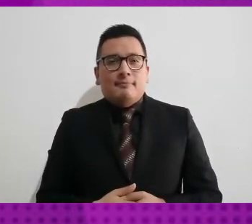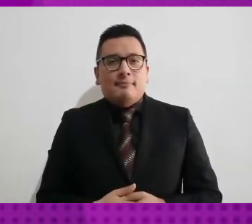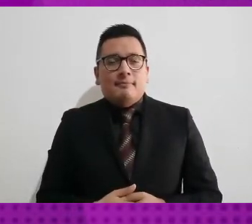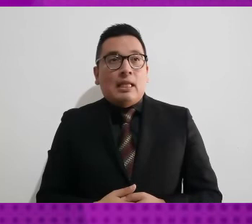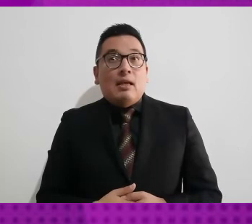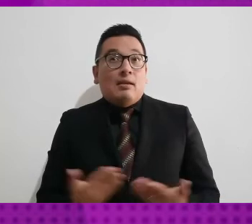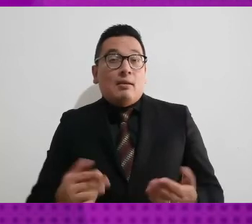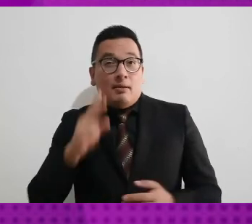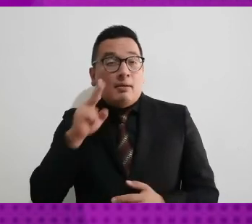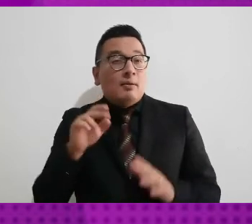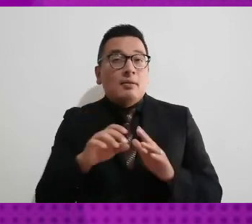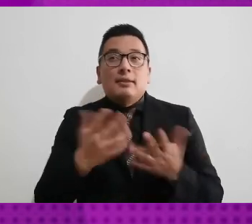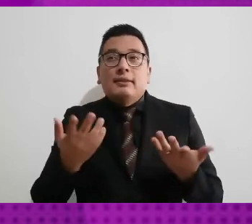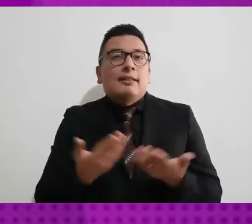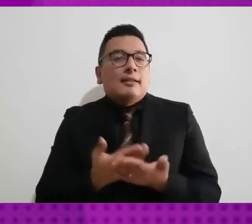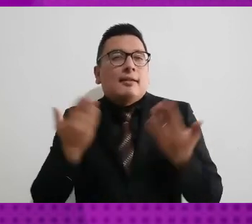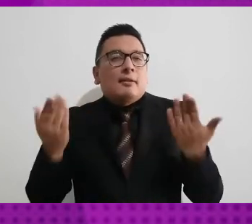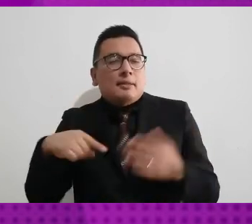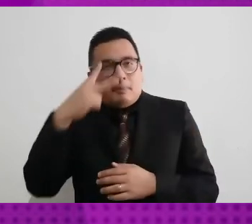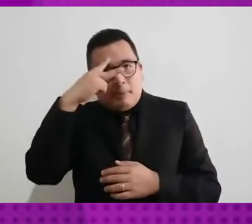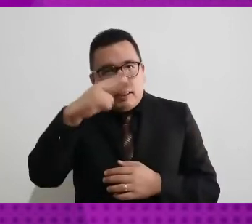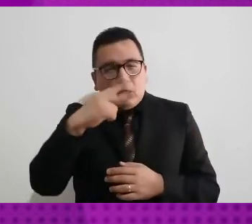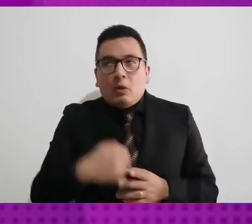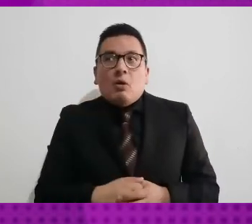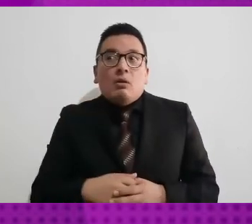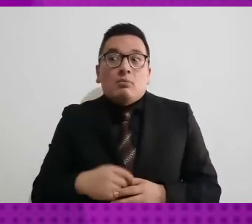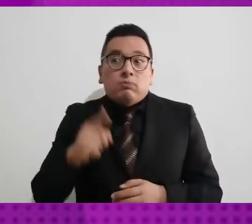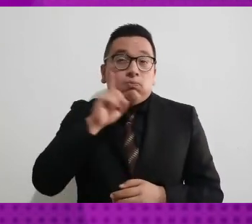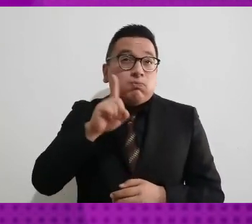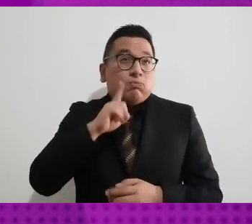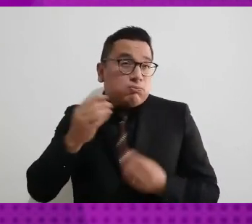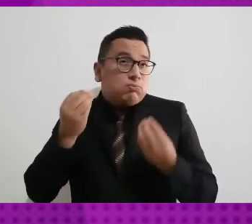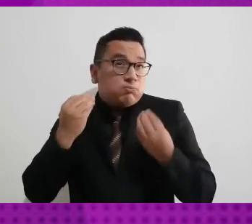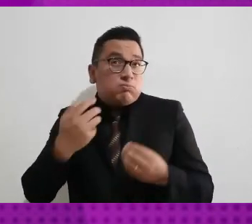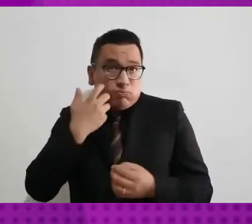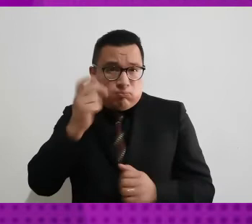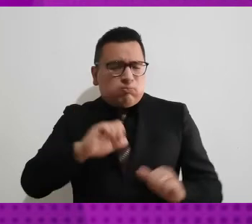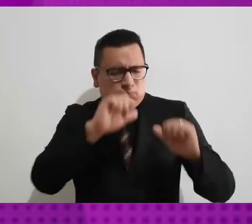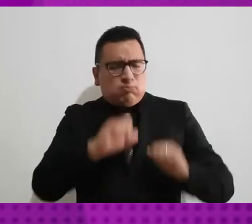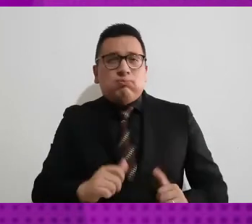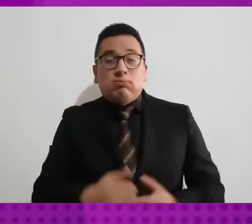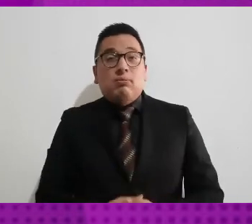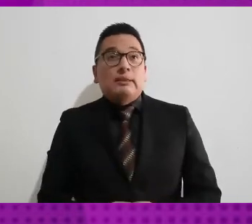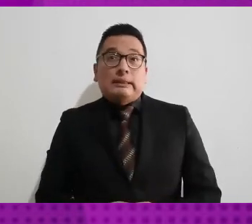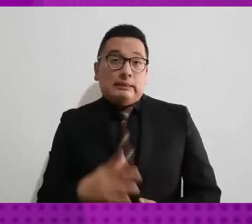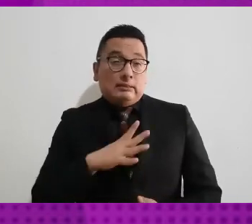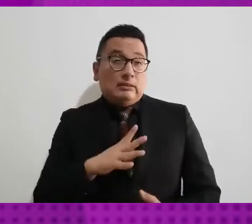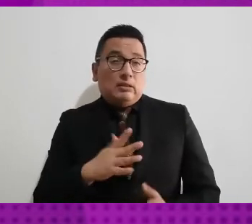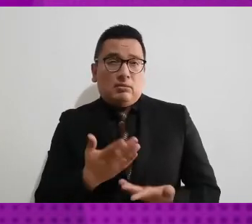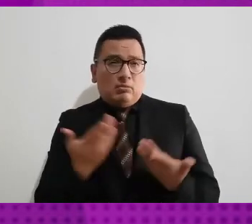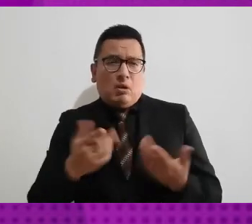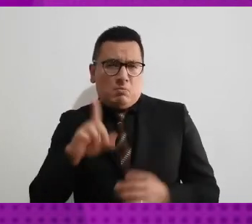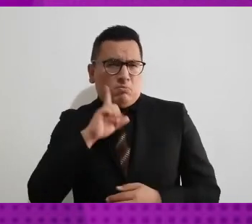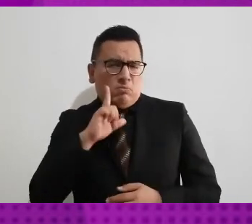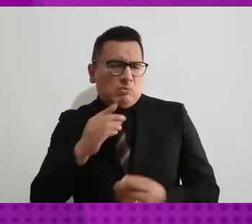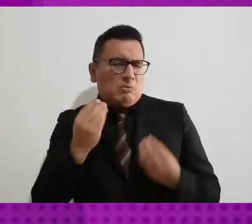participado tantas mujeres o tantas mujeres han ocupado espacios públicos de toma de decisiones, de